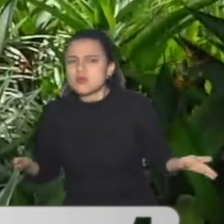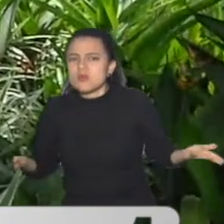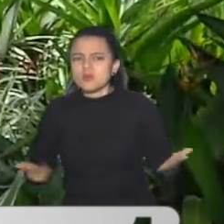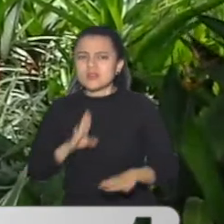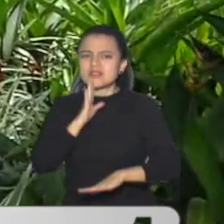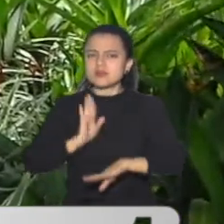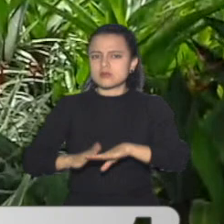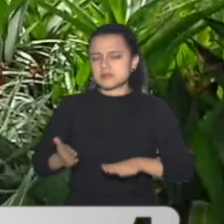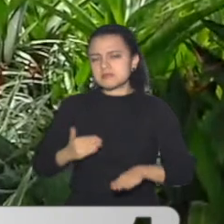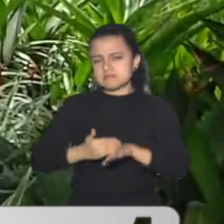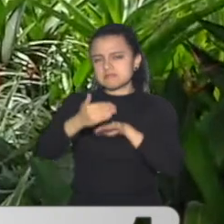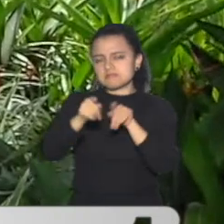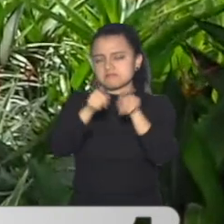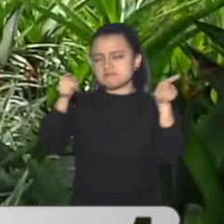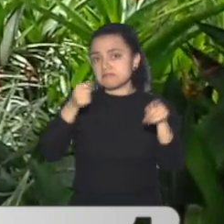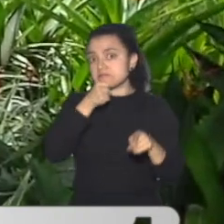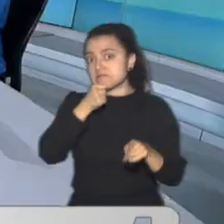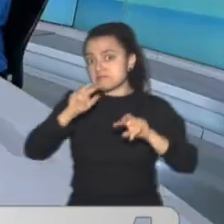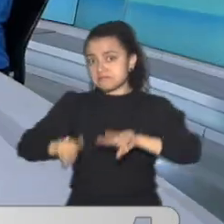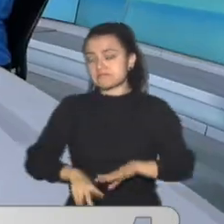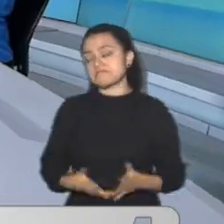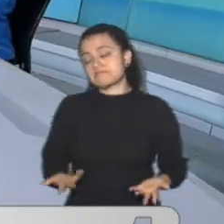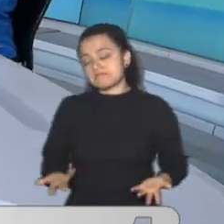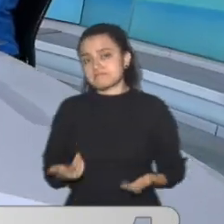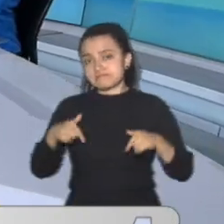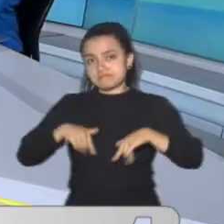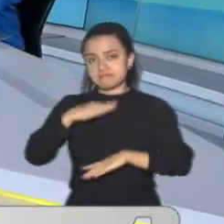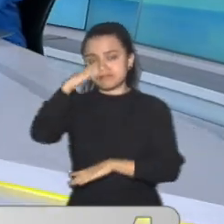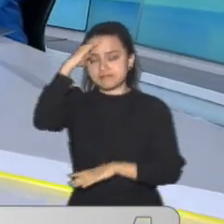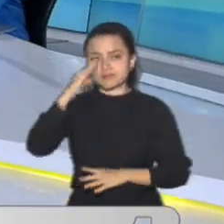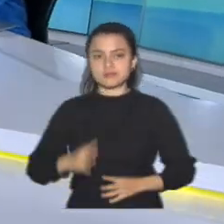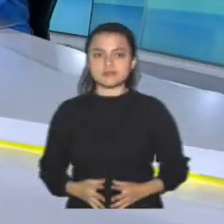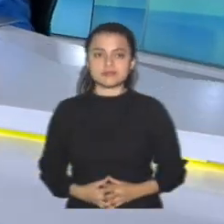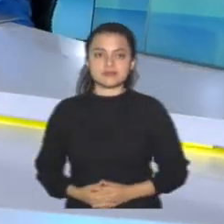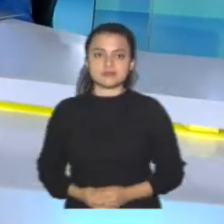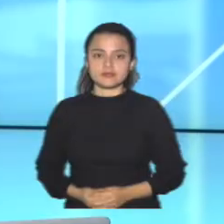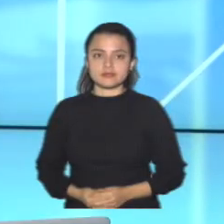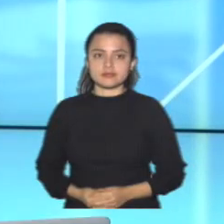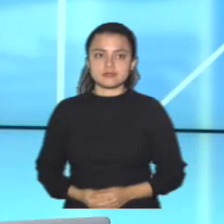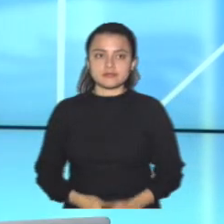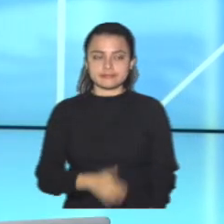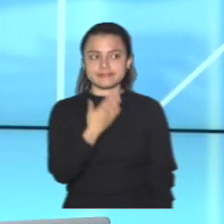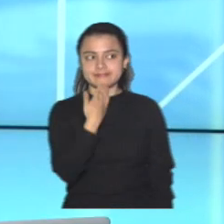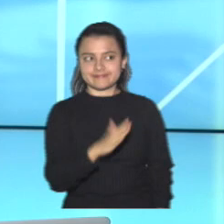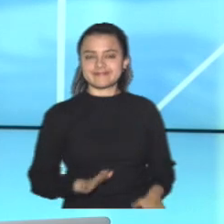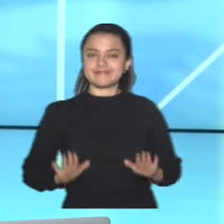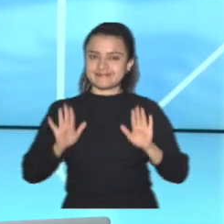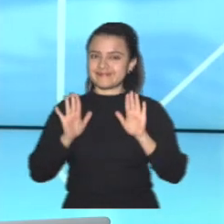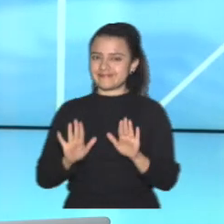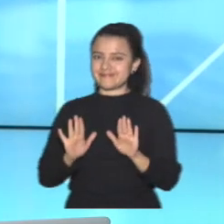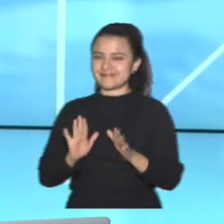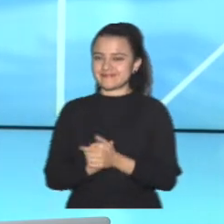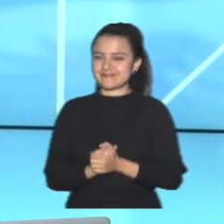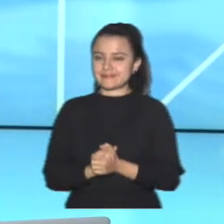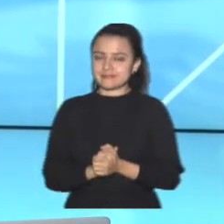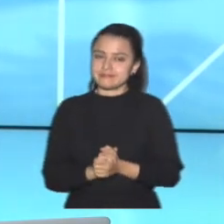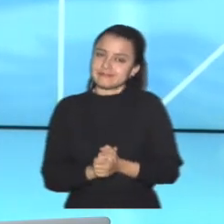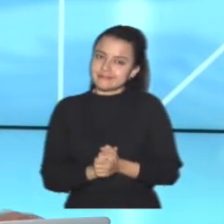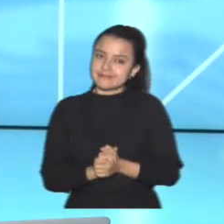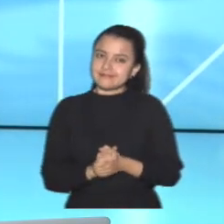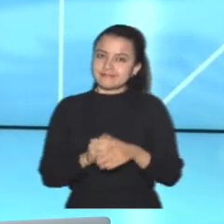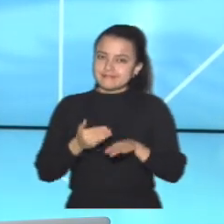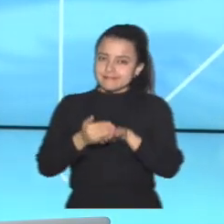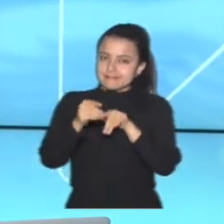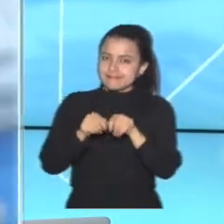sería el responsable más adelante minutos ampliaremos esas noticias desde medellín you sí gracias hacemos una pausa en noticia entró unos gm y